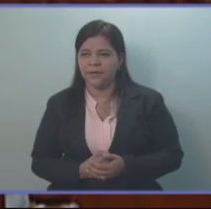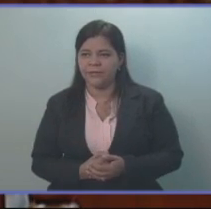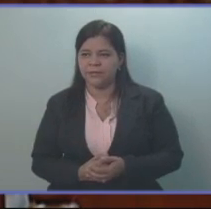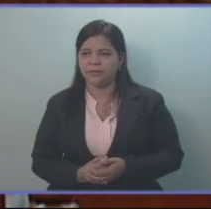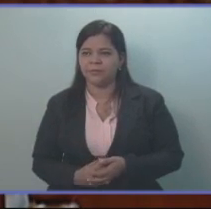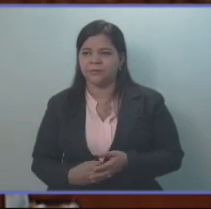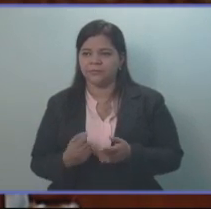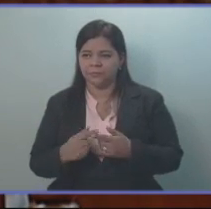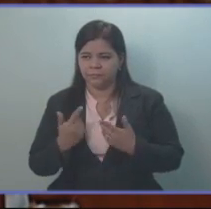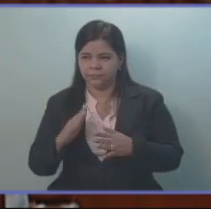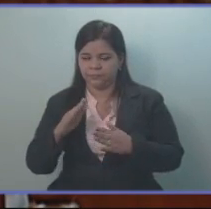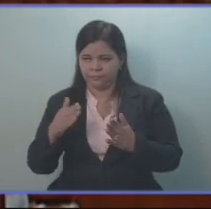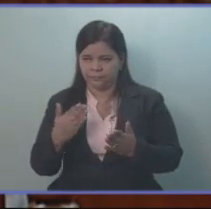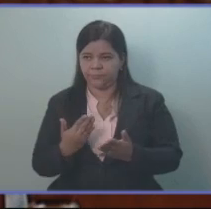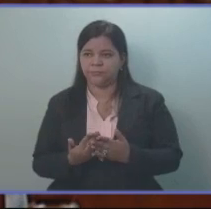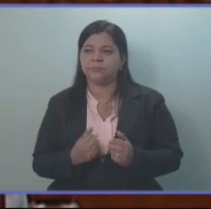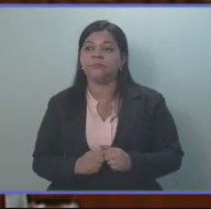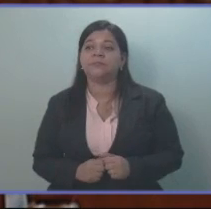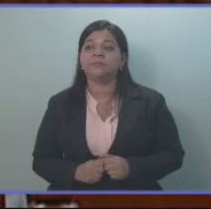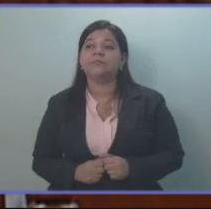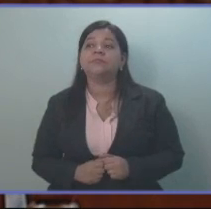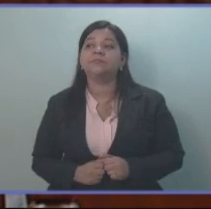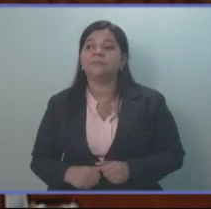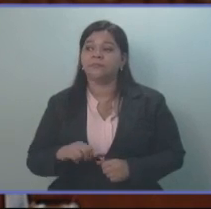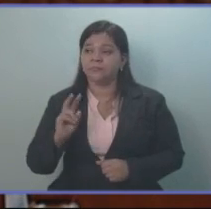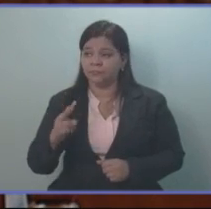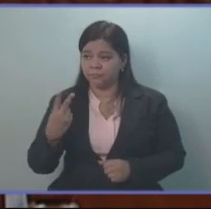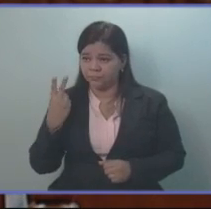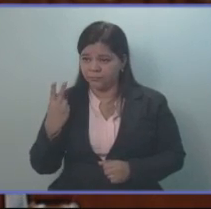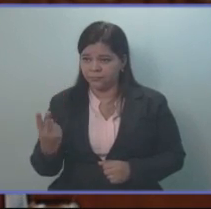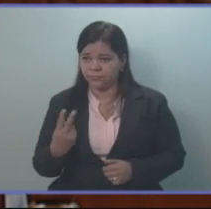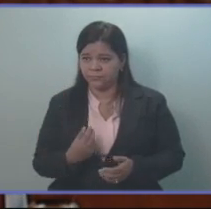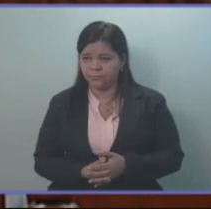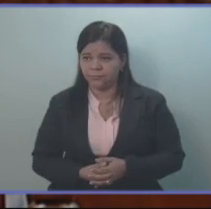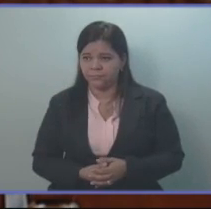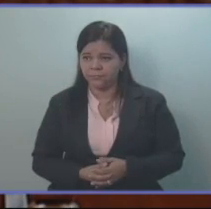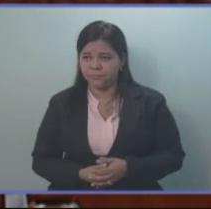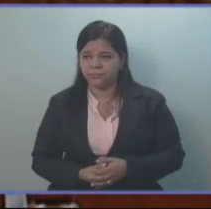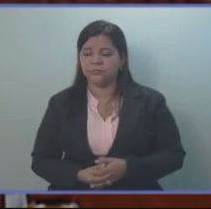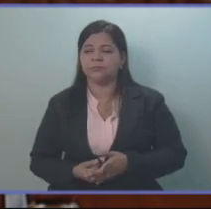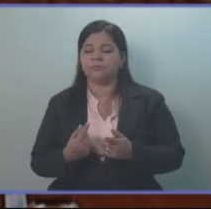$30.200 de los Estados Unidos de América. El segundo,